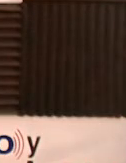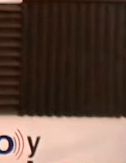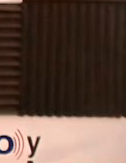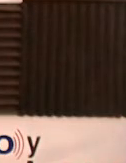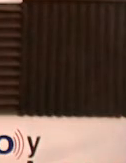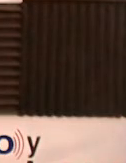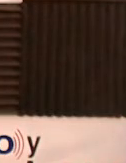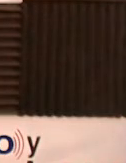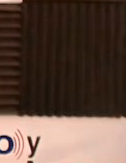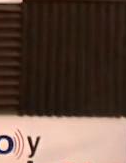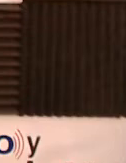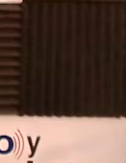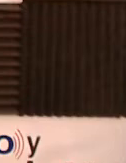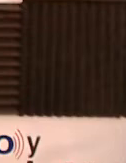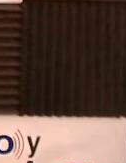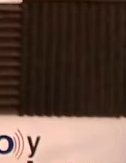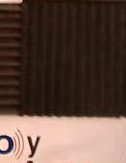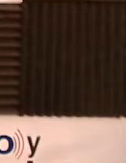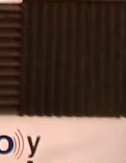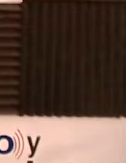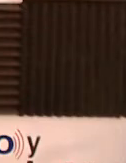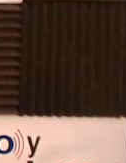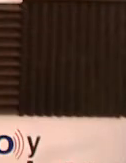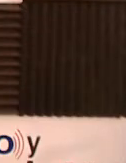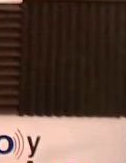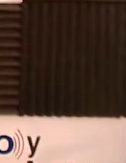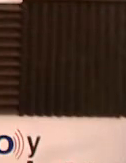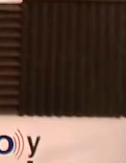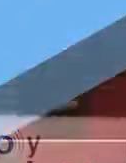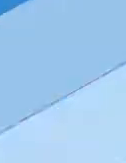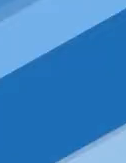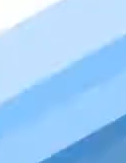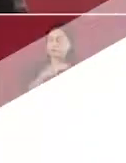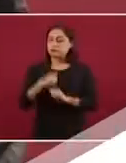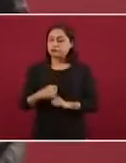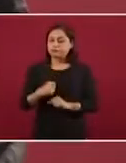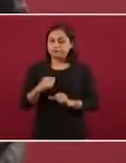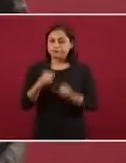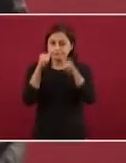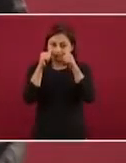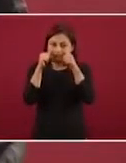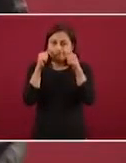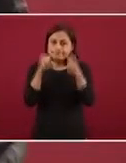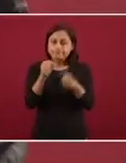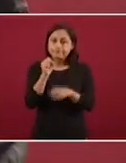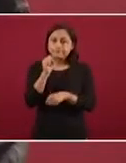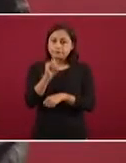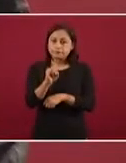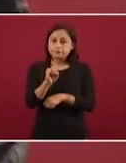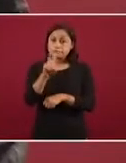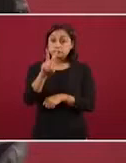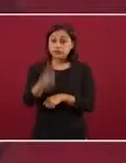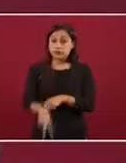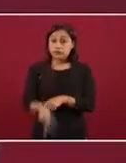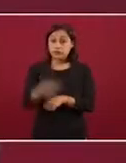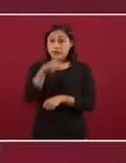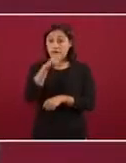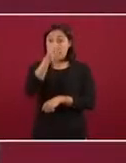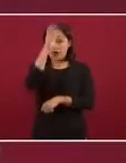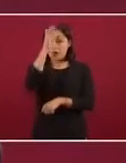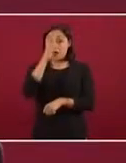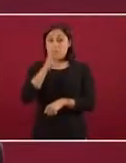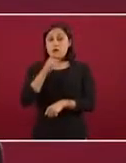su quién es quién de seguridad de gobernadores para los lunes. Es de los gobernadores, el de